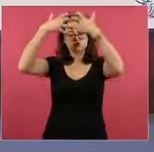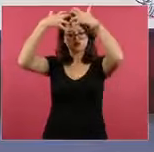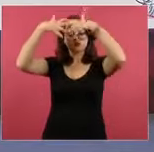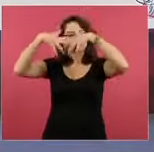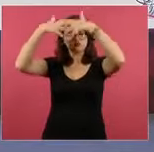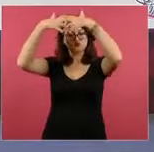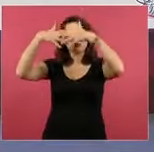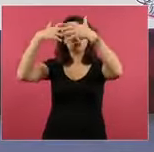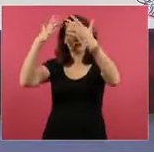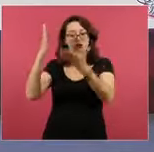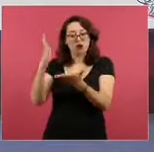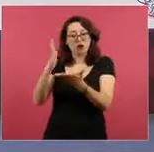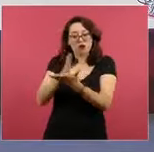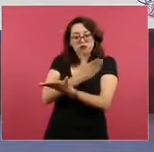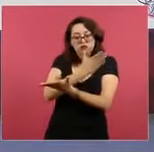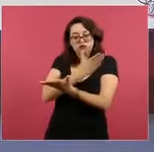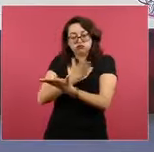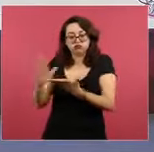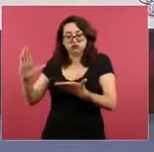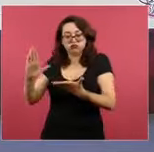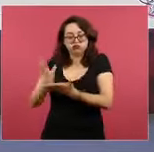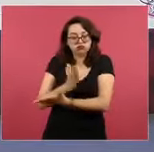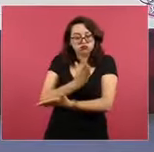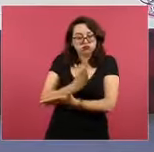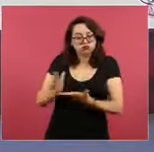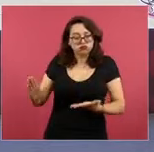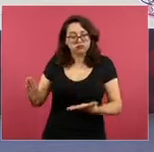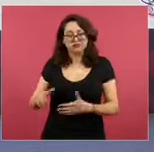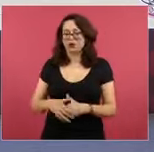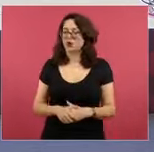opera como si fueran segmentos de disciplinas.